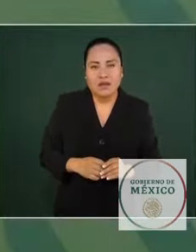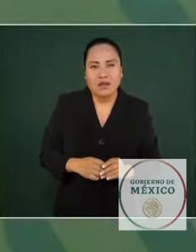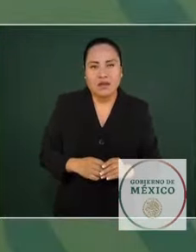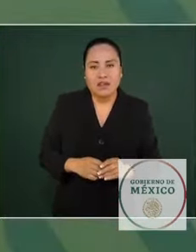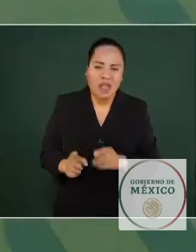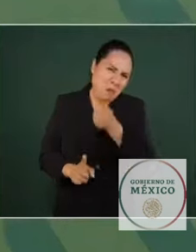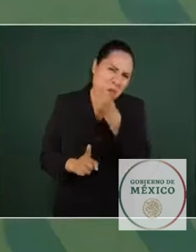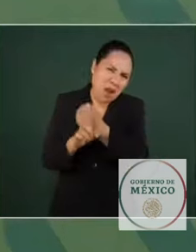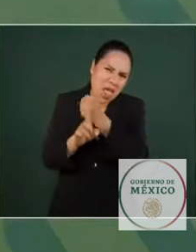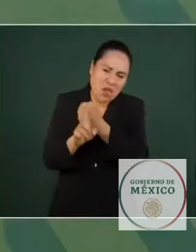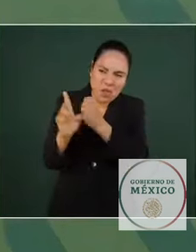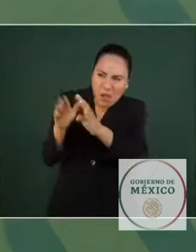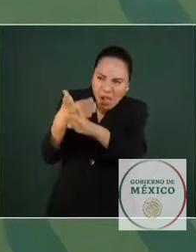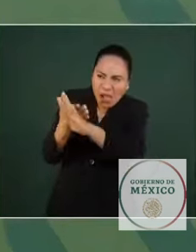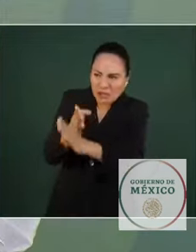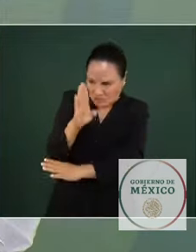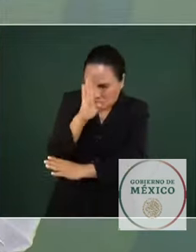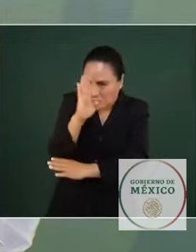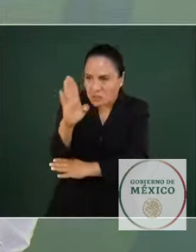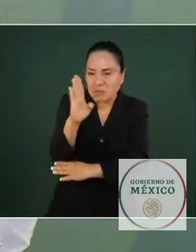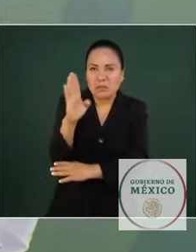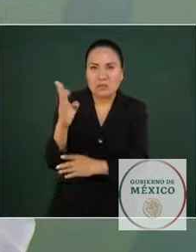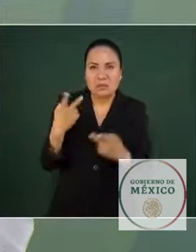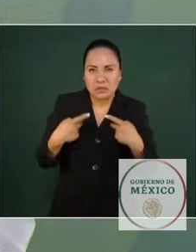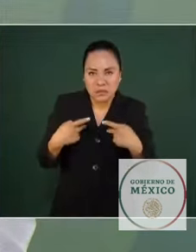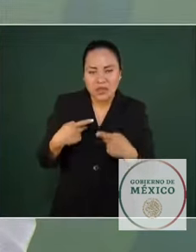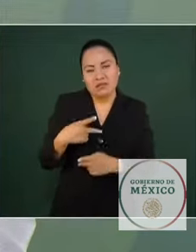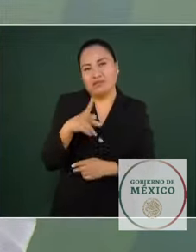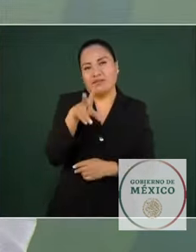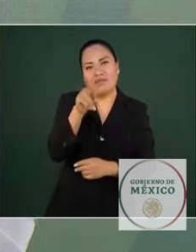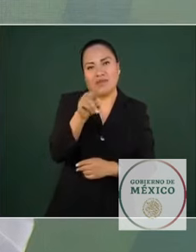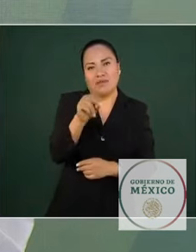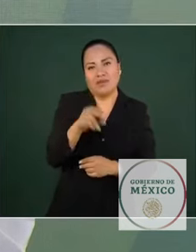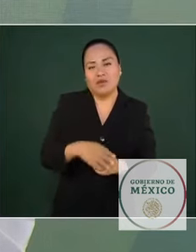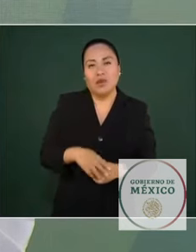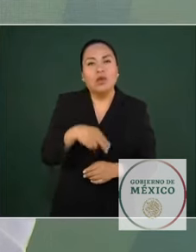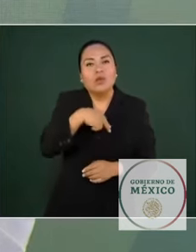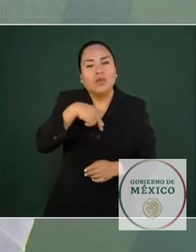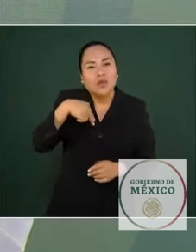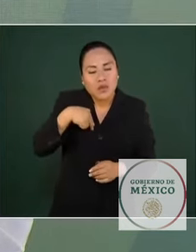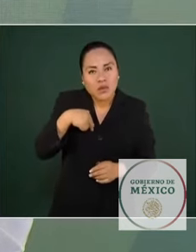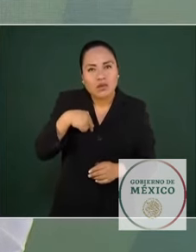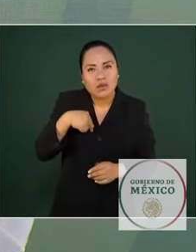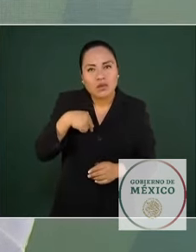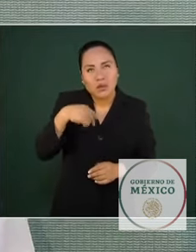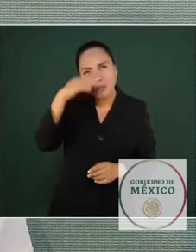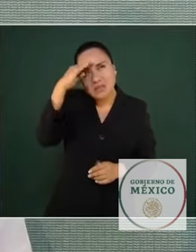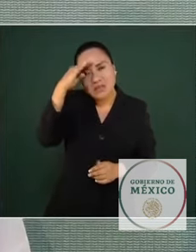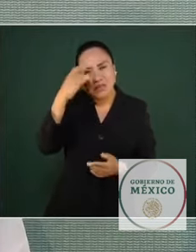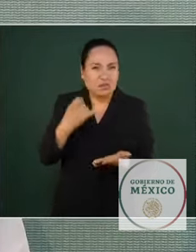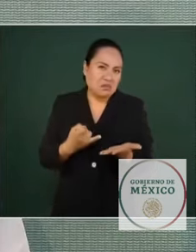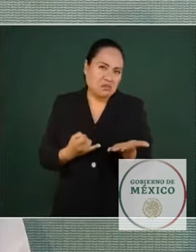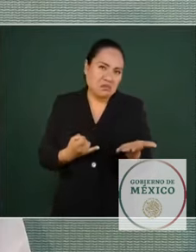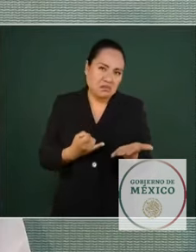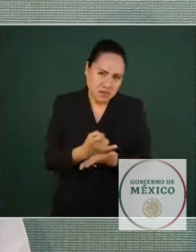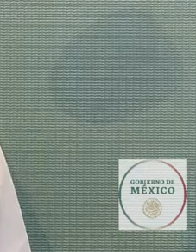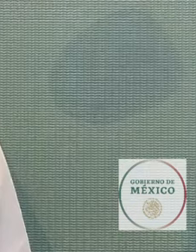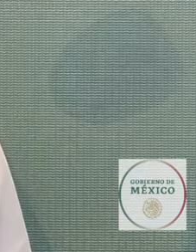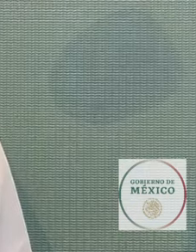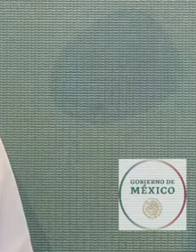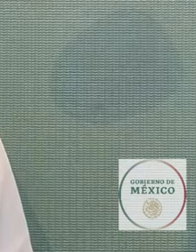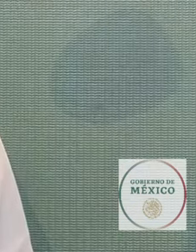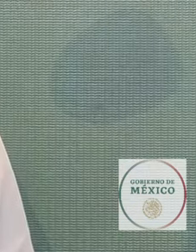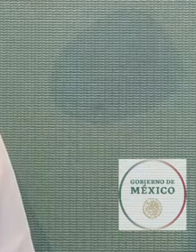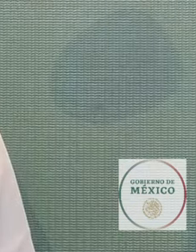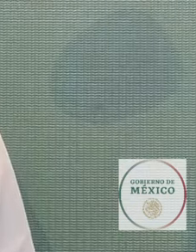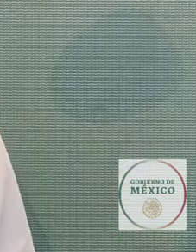se les perdonó la vida, únicamente paguen lo que han generado en este sexenio. Y está bien, ahí está,